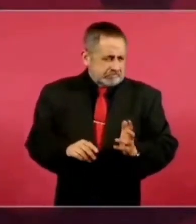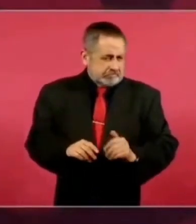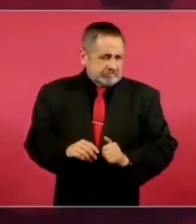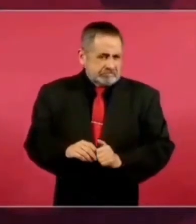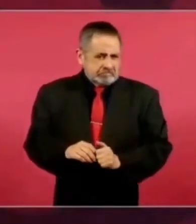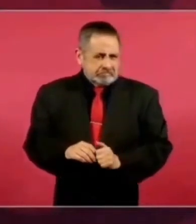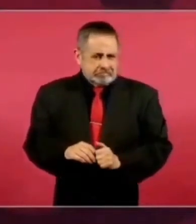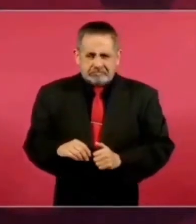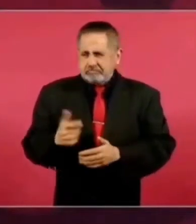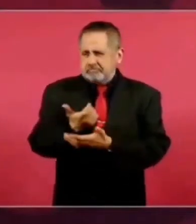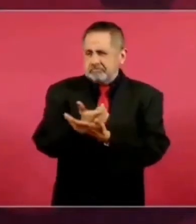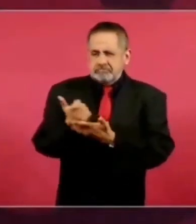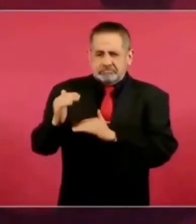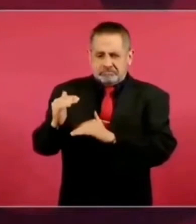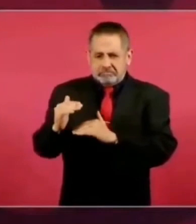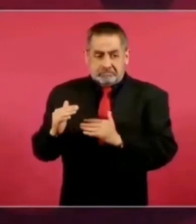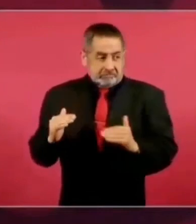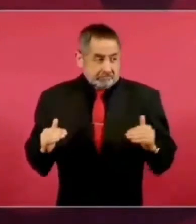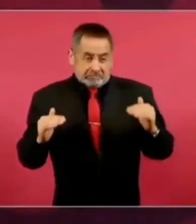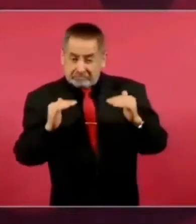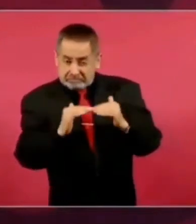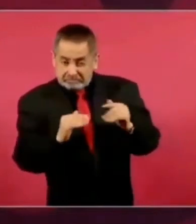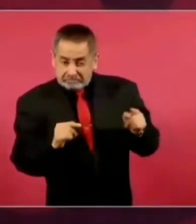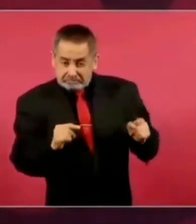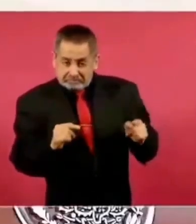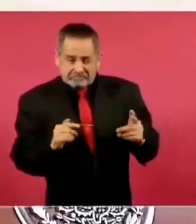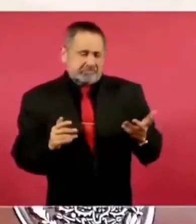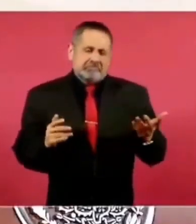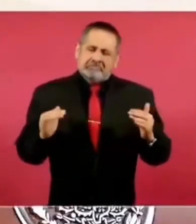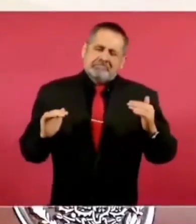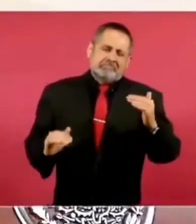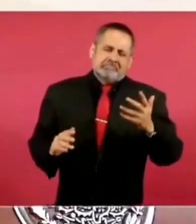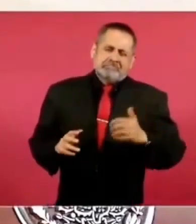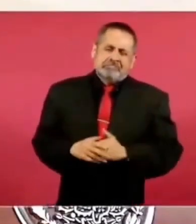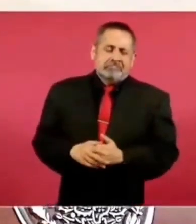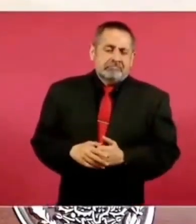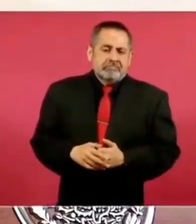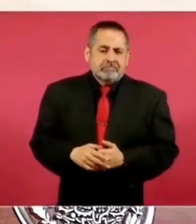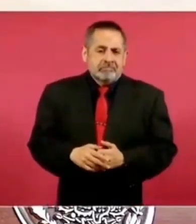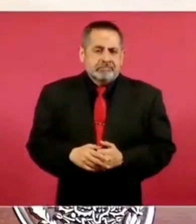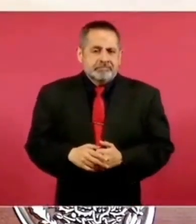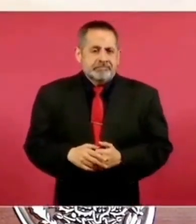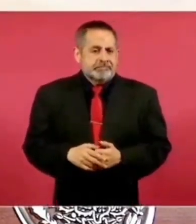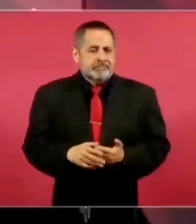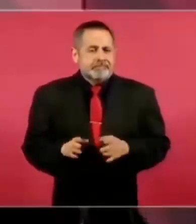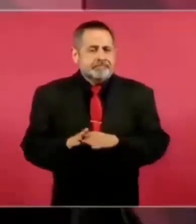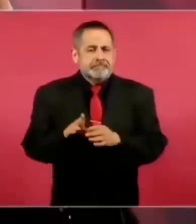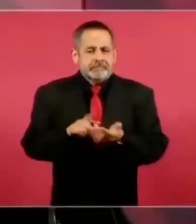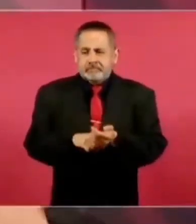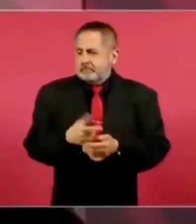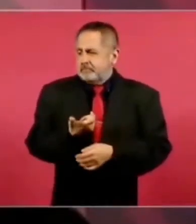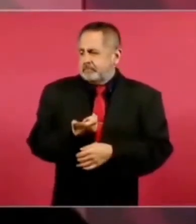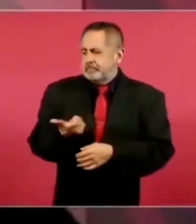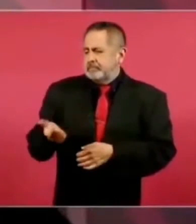de salario mínimo, o queda como un trabajador mal